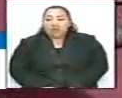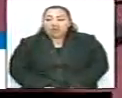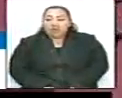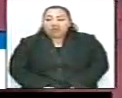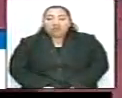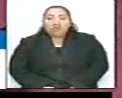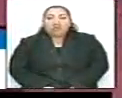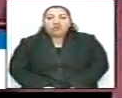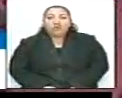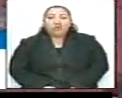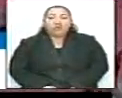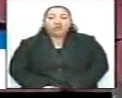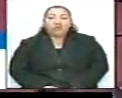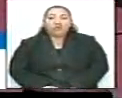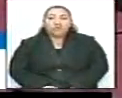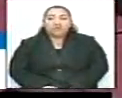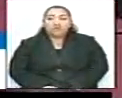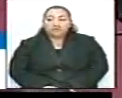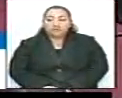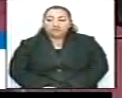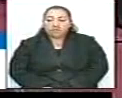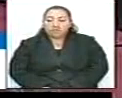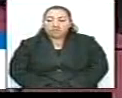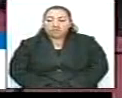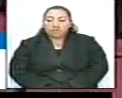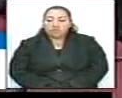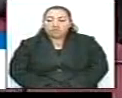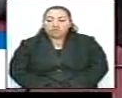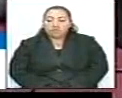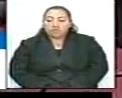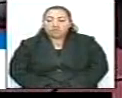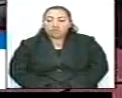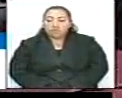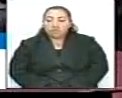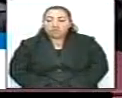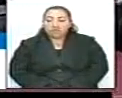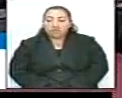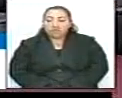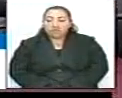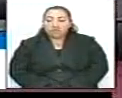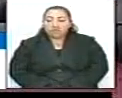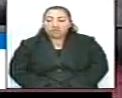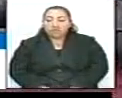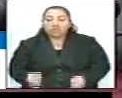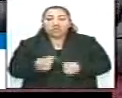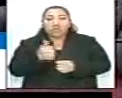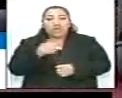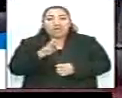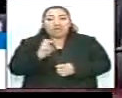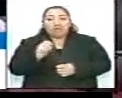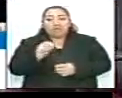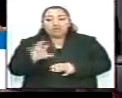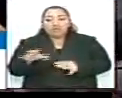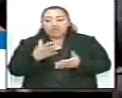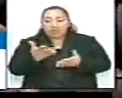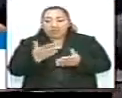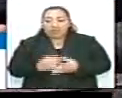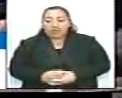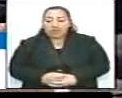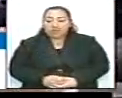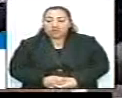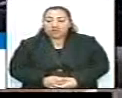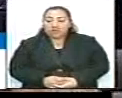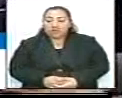Muchas gracias, presidente. En la misma línea del congresista Albrecht, para reiterar el pedido, justamente con